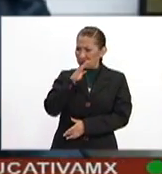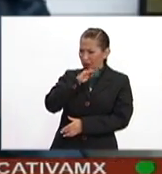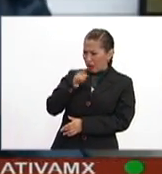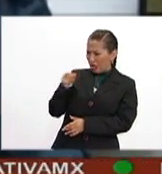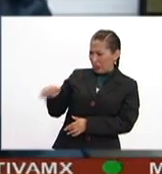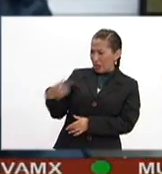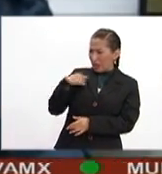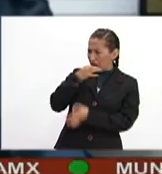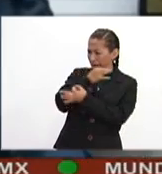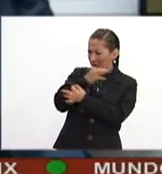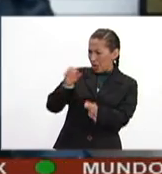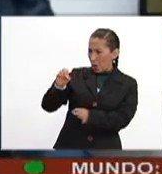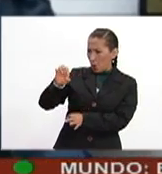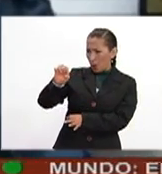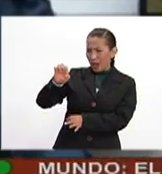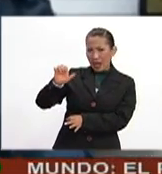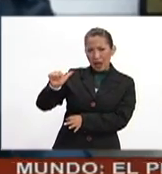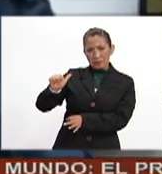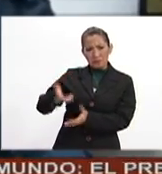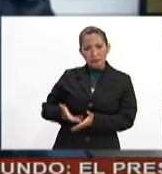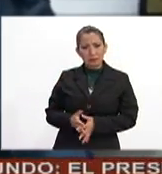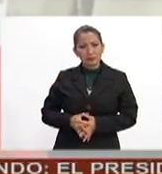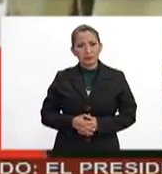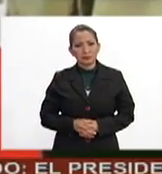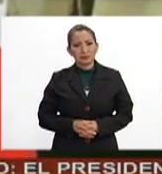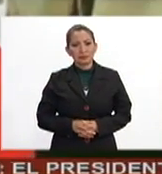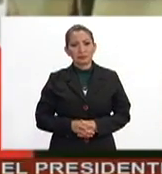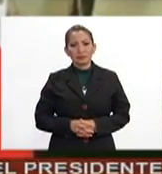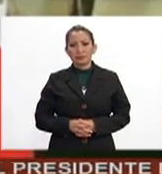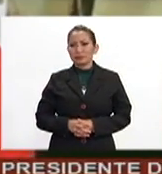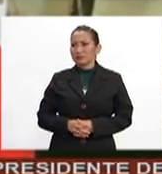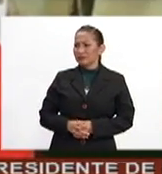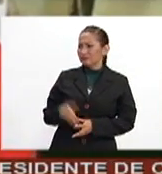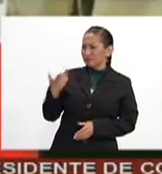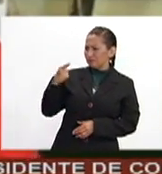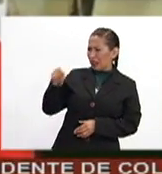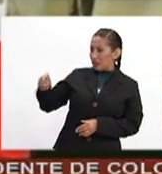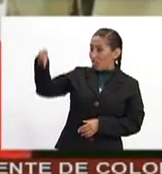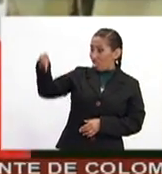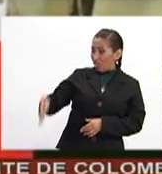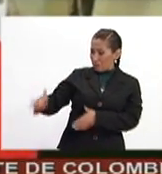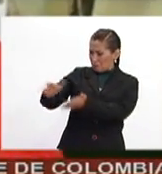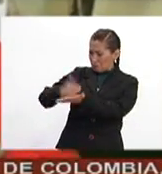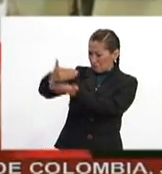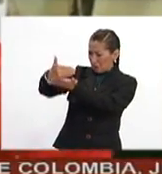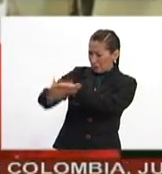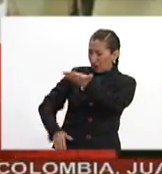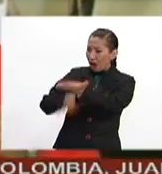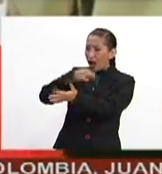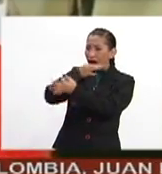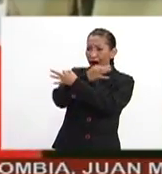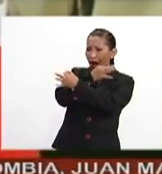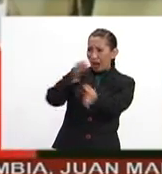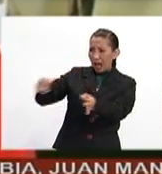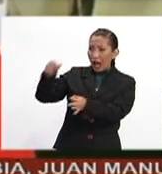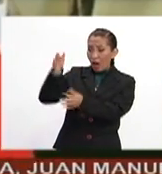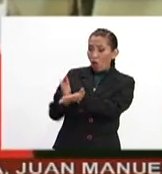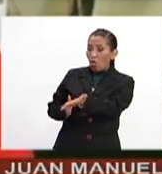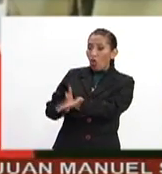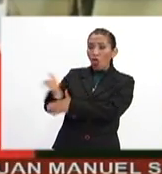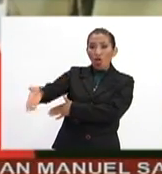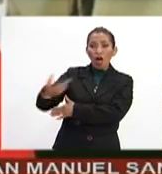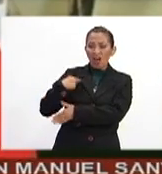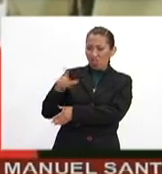descalificó la declaración de la OEA. Y dieron por aprobado un documento, un comunicado allí,